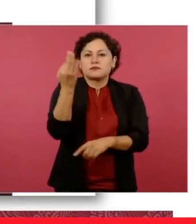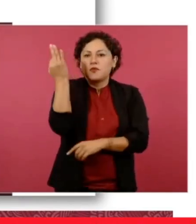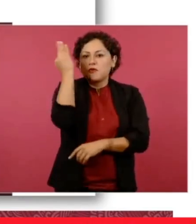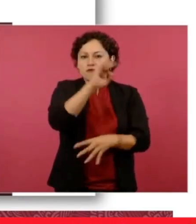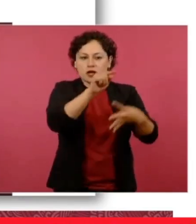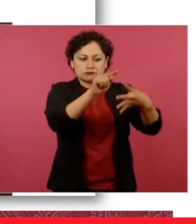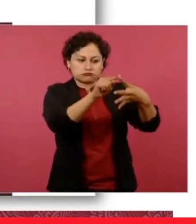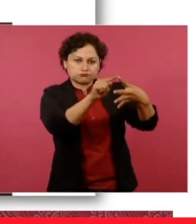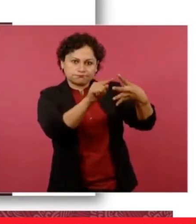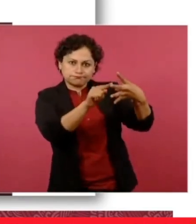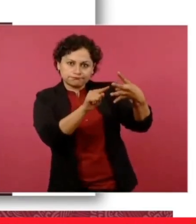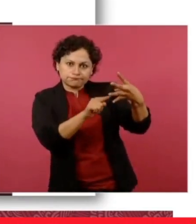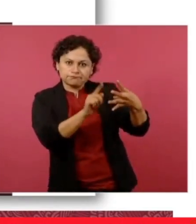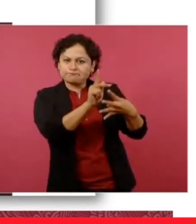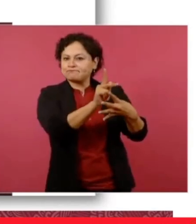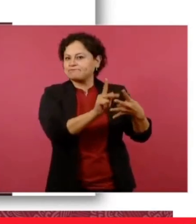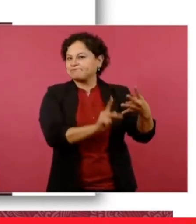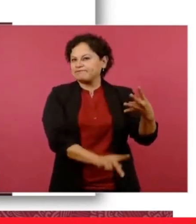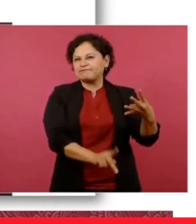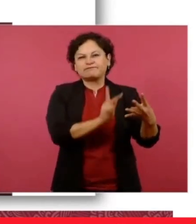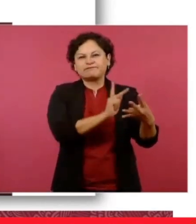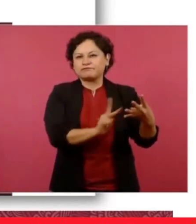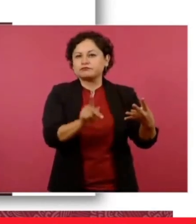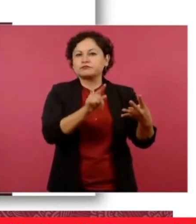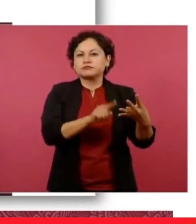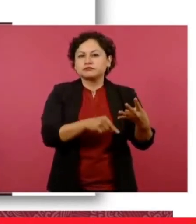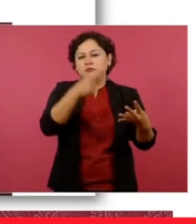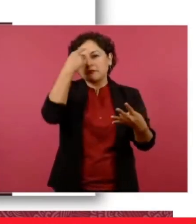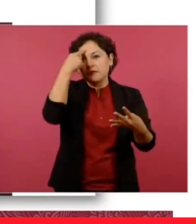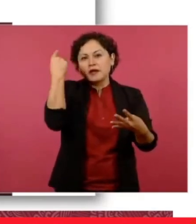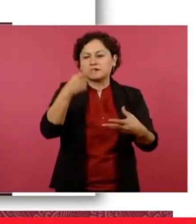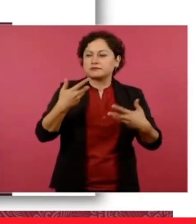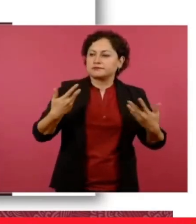intento para golpear al gobierno de cara al proceso electoral.